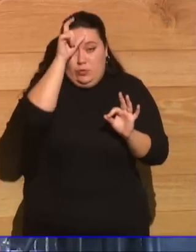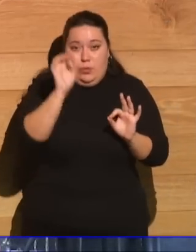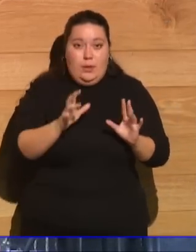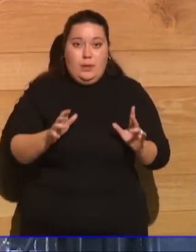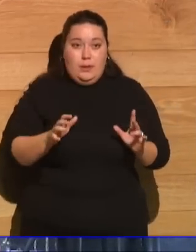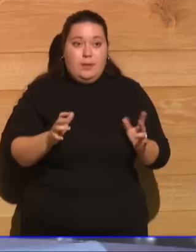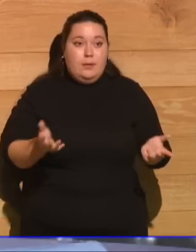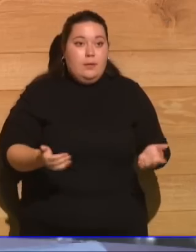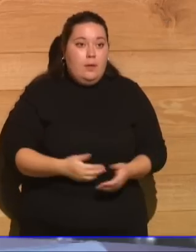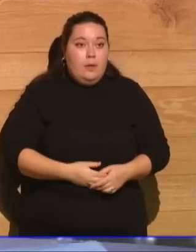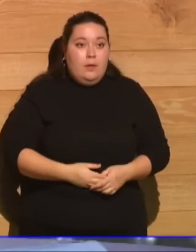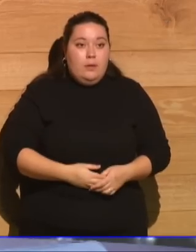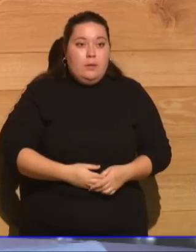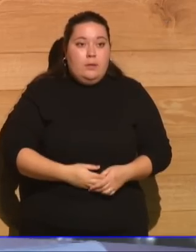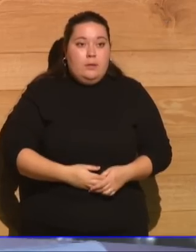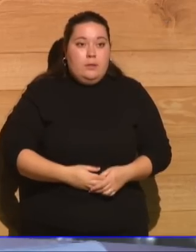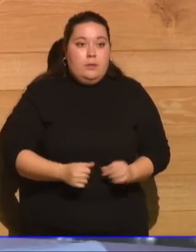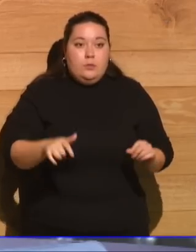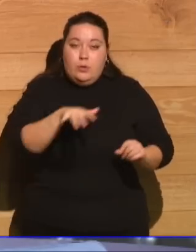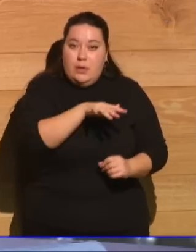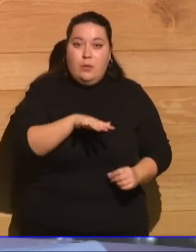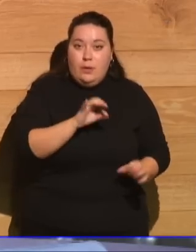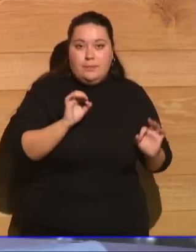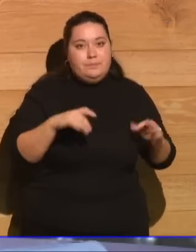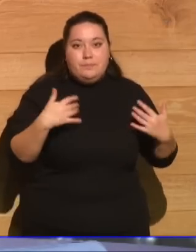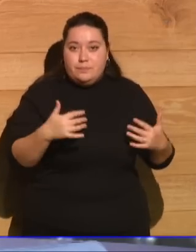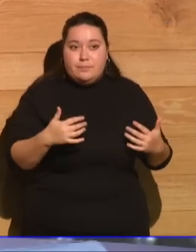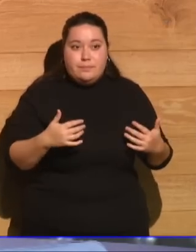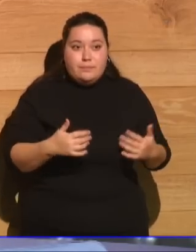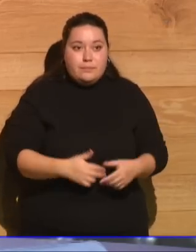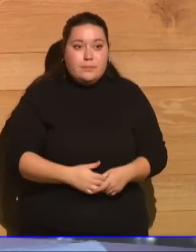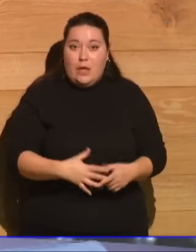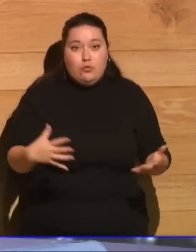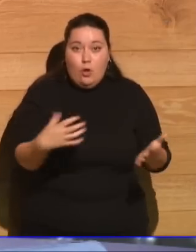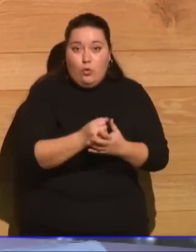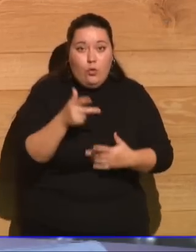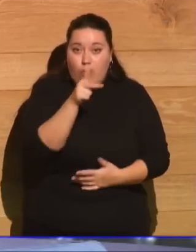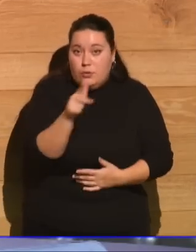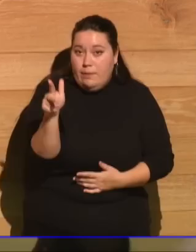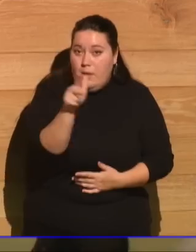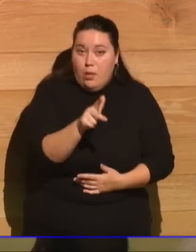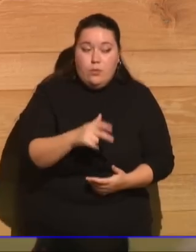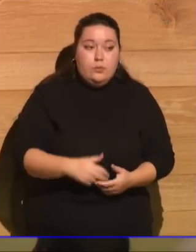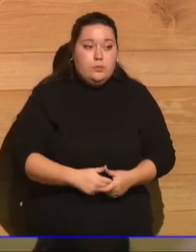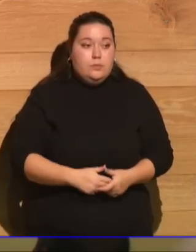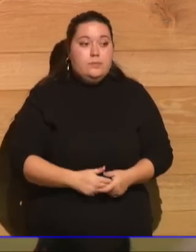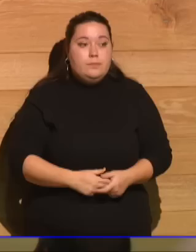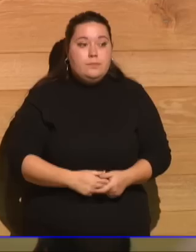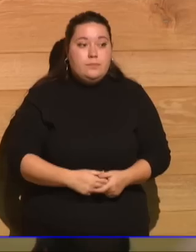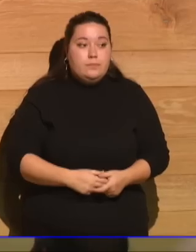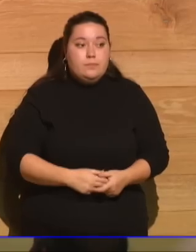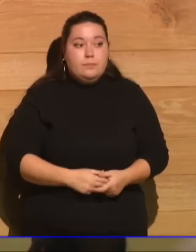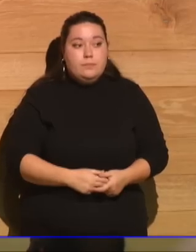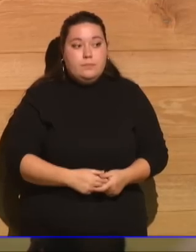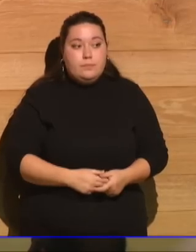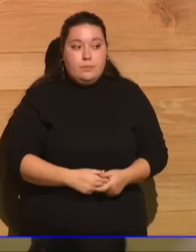Marinador Ciudad de Vacaciones. Todos los planos que tienen al principio de Santa Sofía, Constantinopla, están todos... Están robados. robados. Claro. Claro.